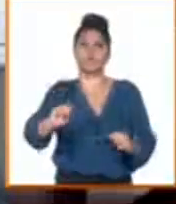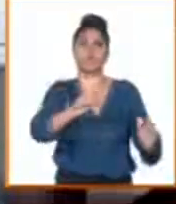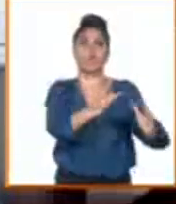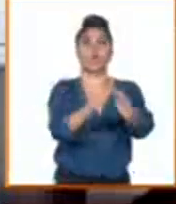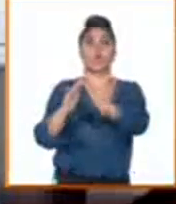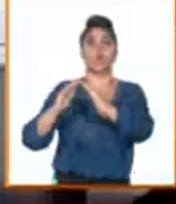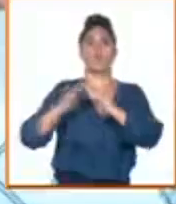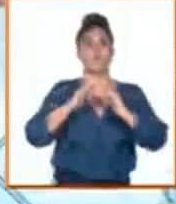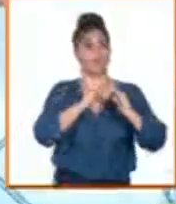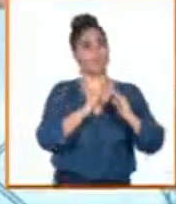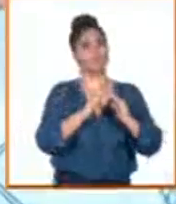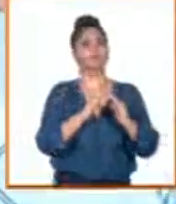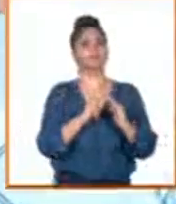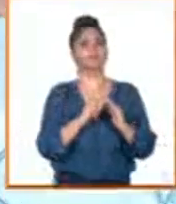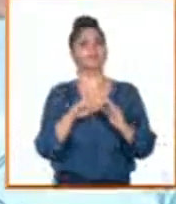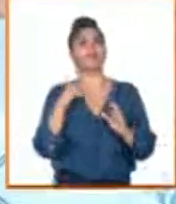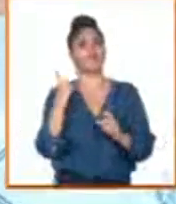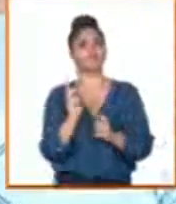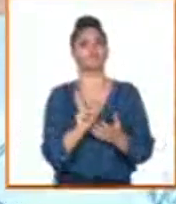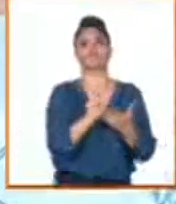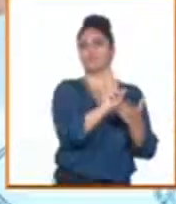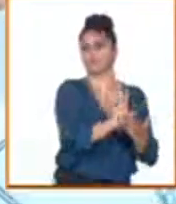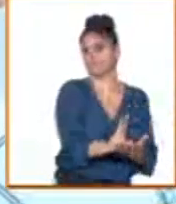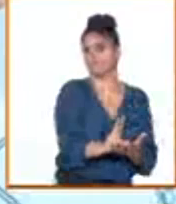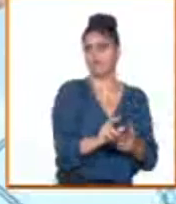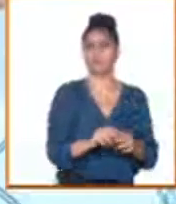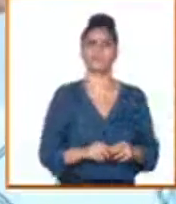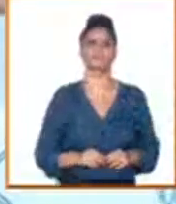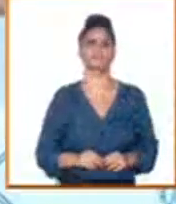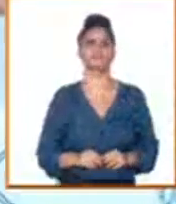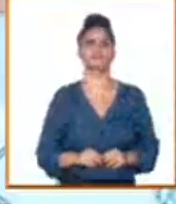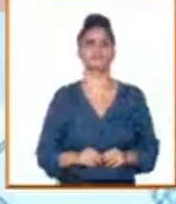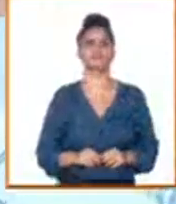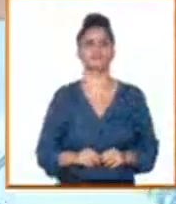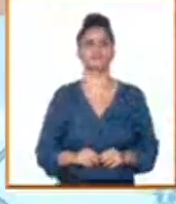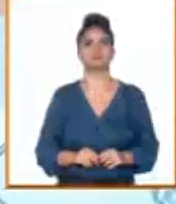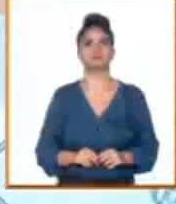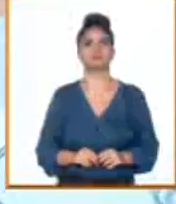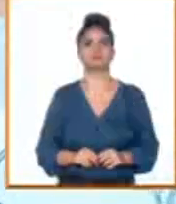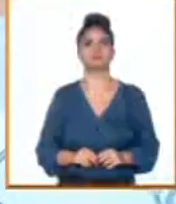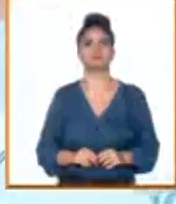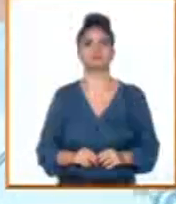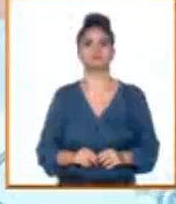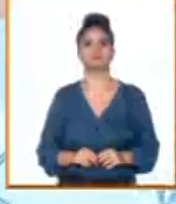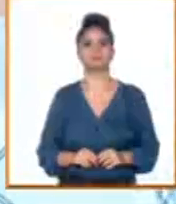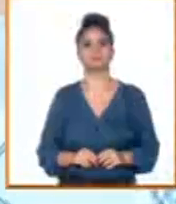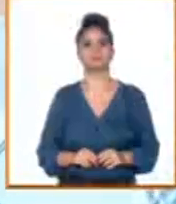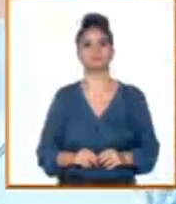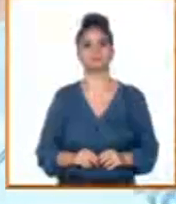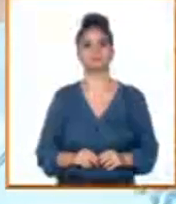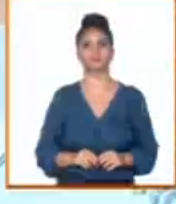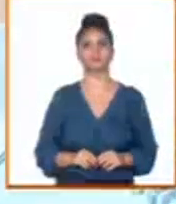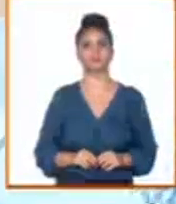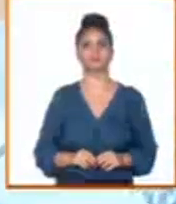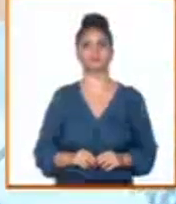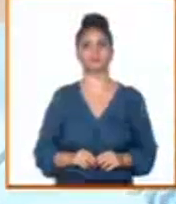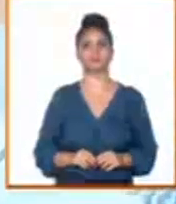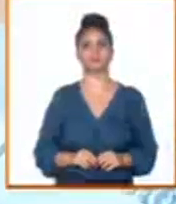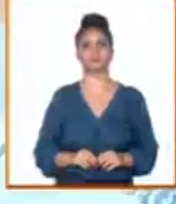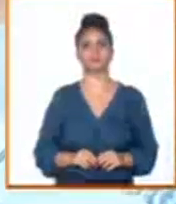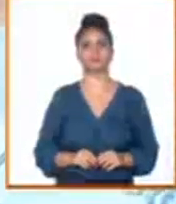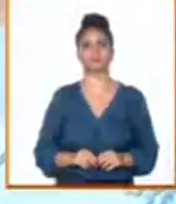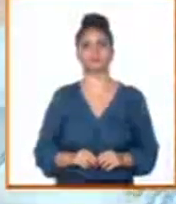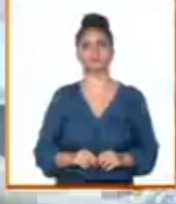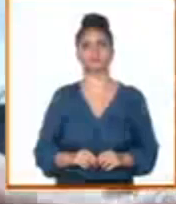nos necesiten. Se asienta en algunos de los más importantes megaconceptos actuales de las ciencias